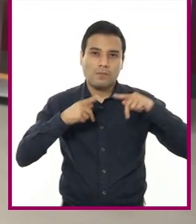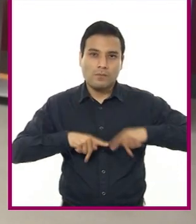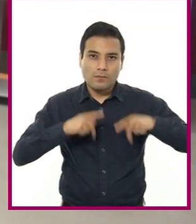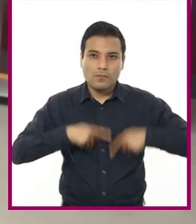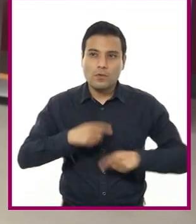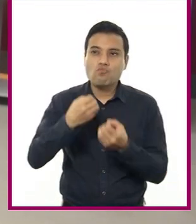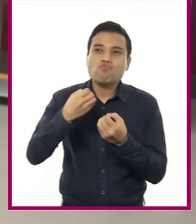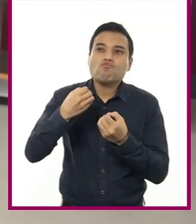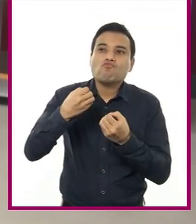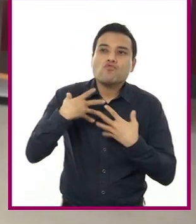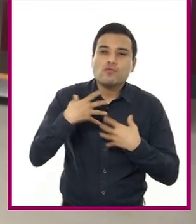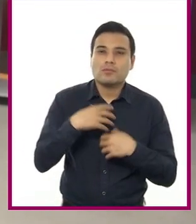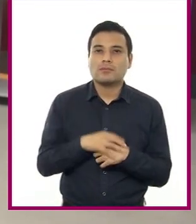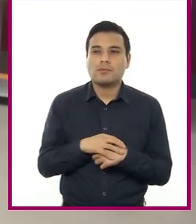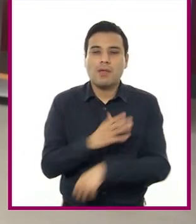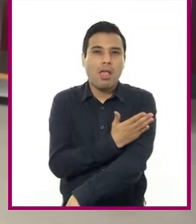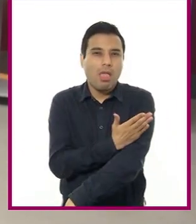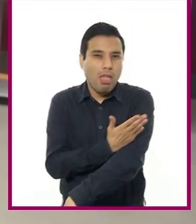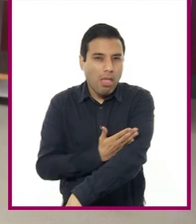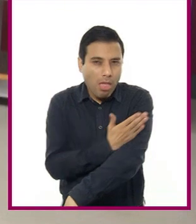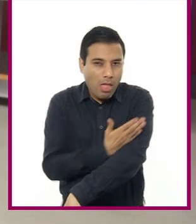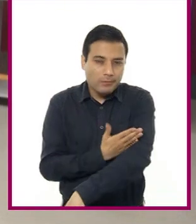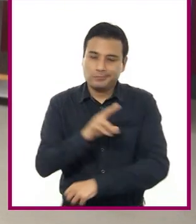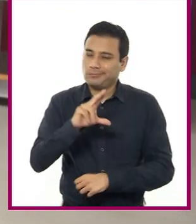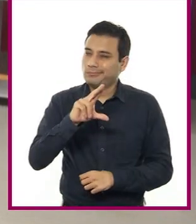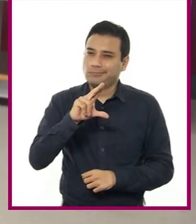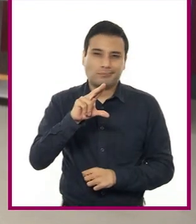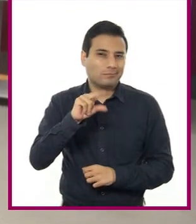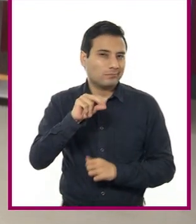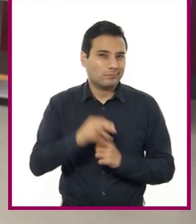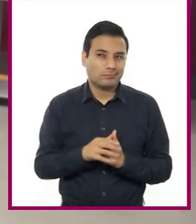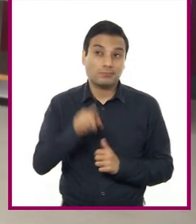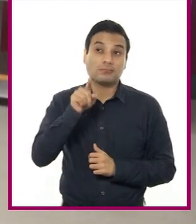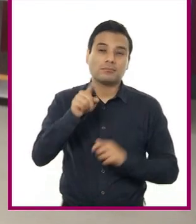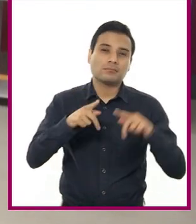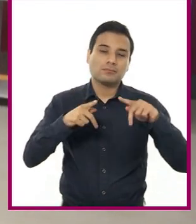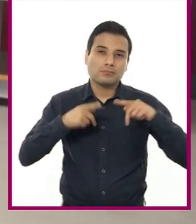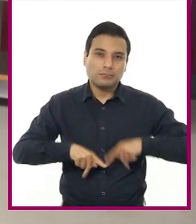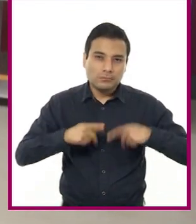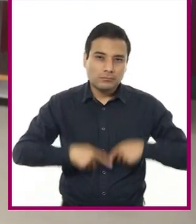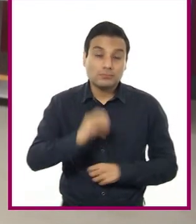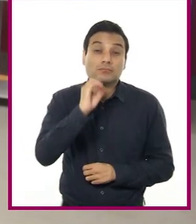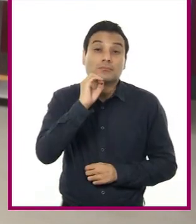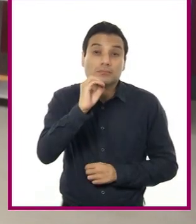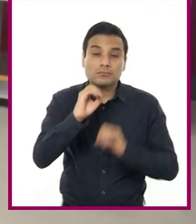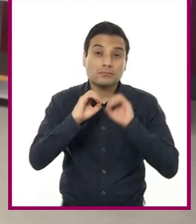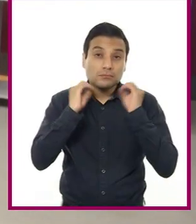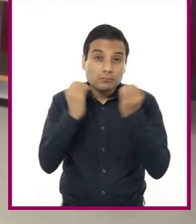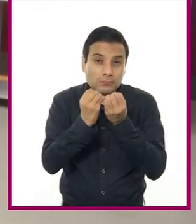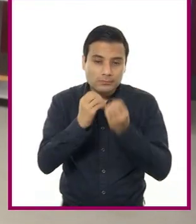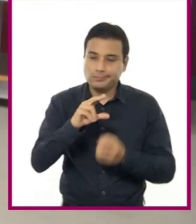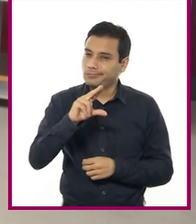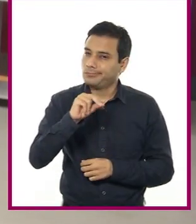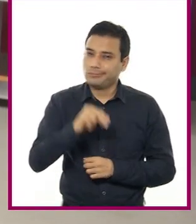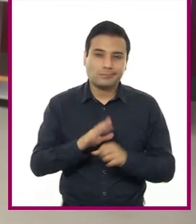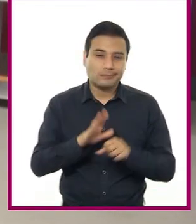dádivas, obsequios o regalos de personas u organizaciones porque ello compromete sus funciones